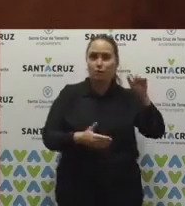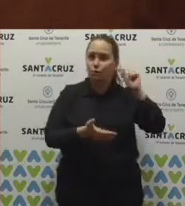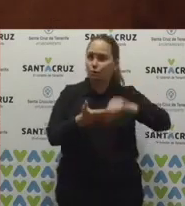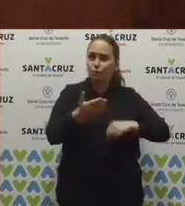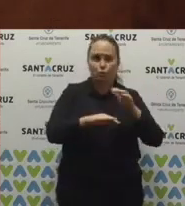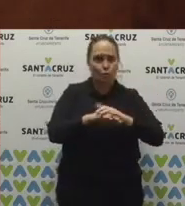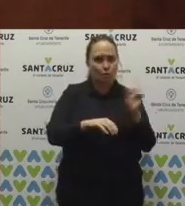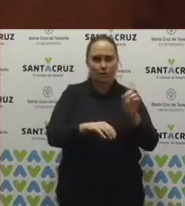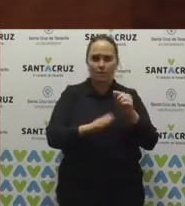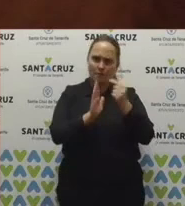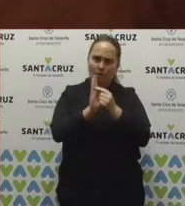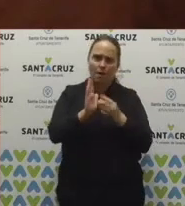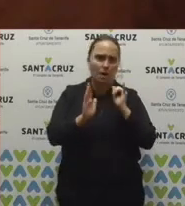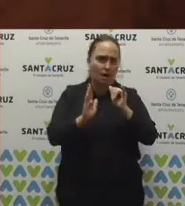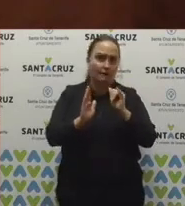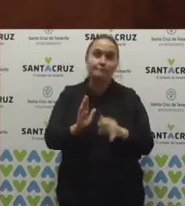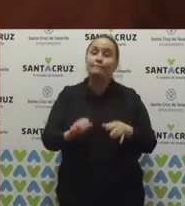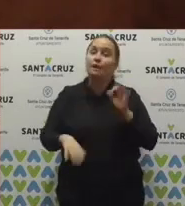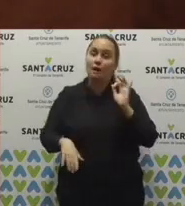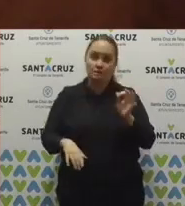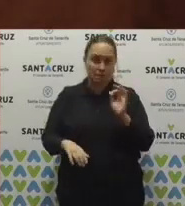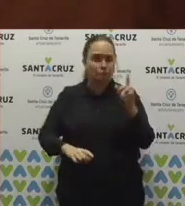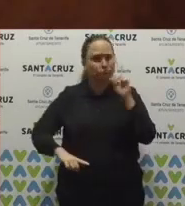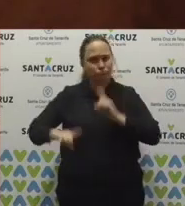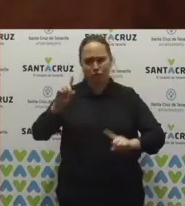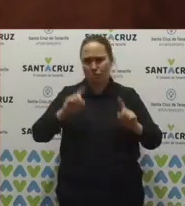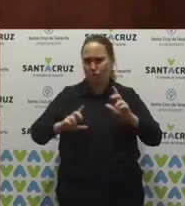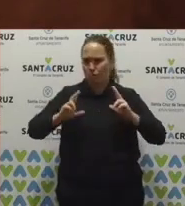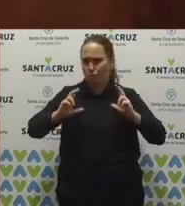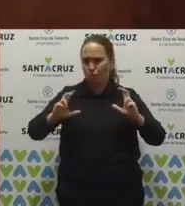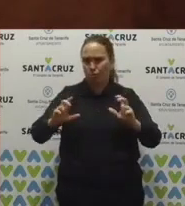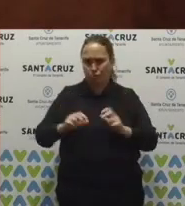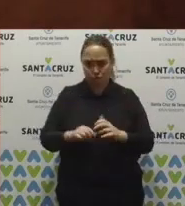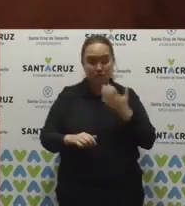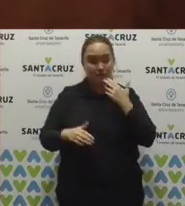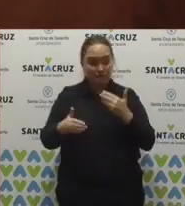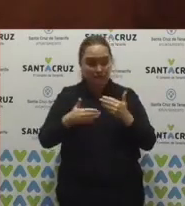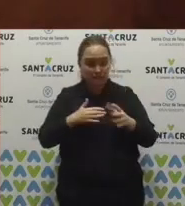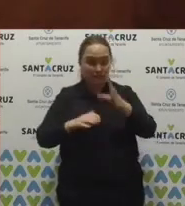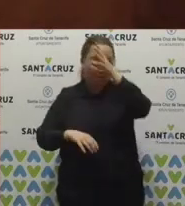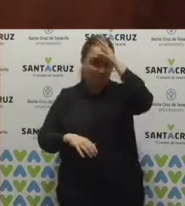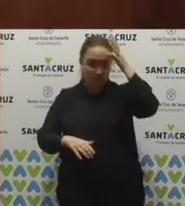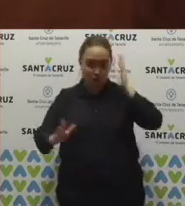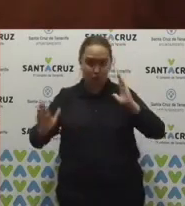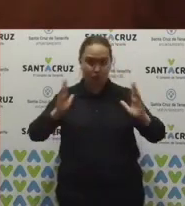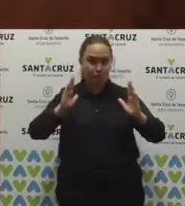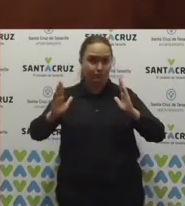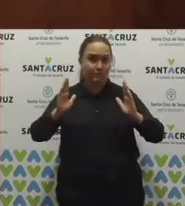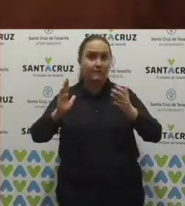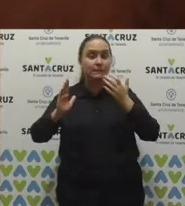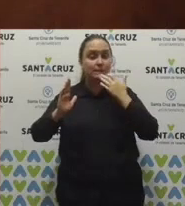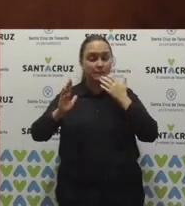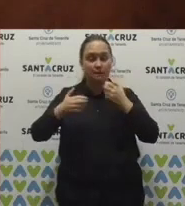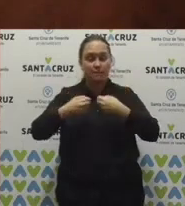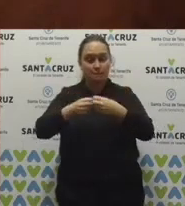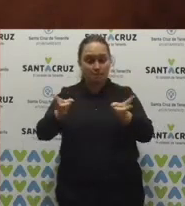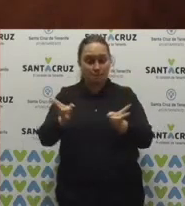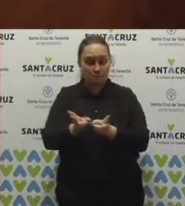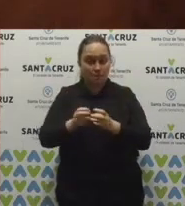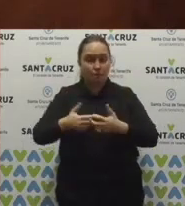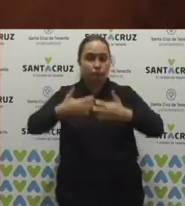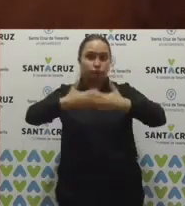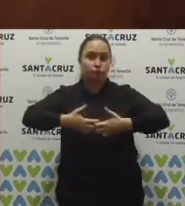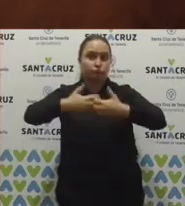cierto es que vamos a tener un grandísimo problema durante este verano cuando empiece a funcionar todo con